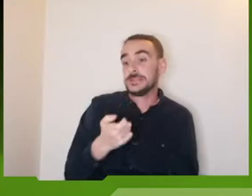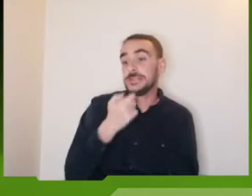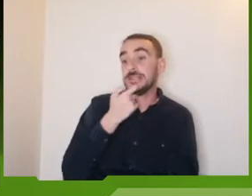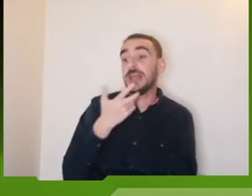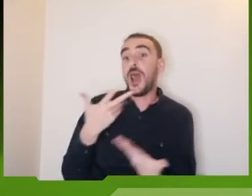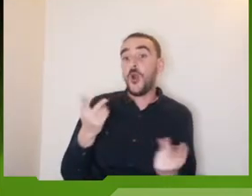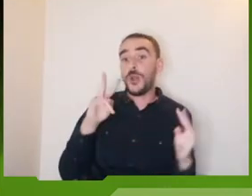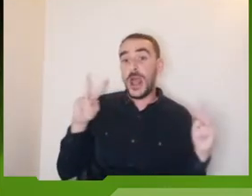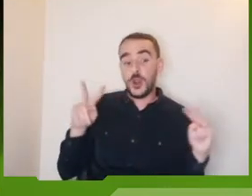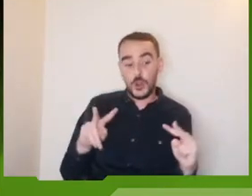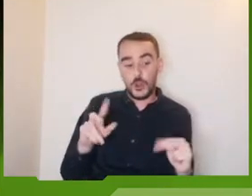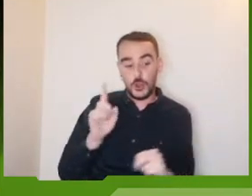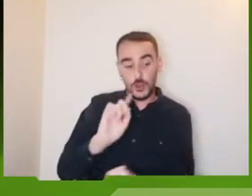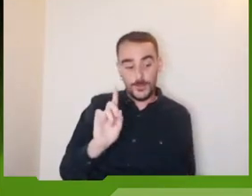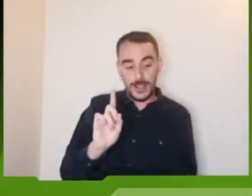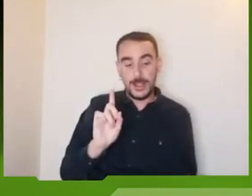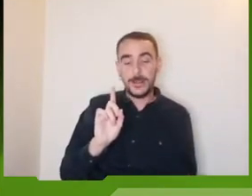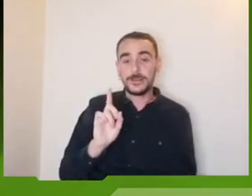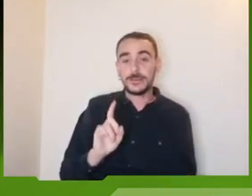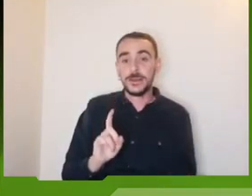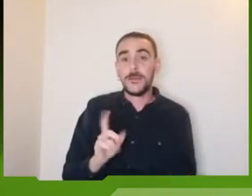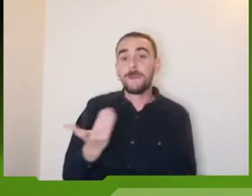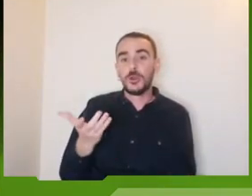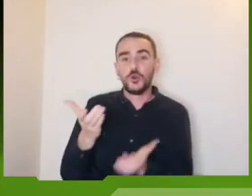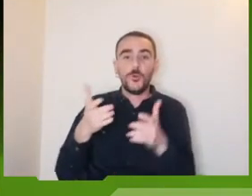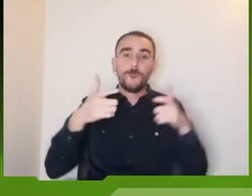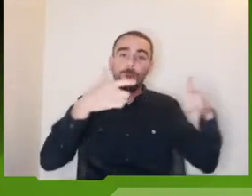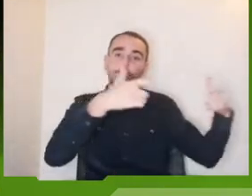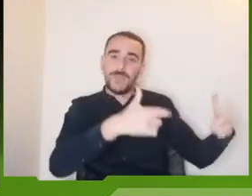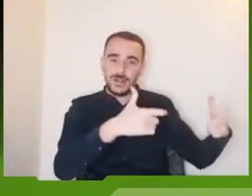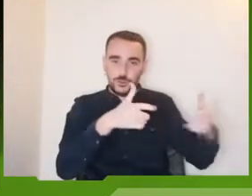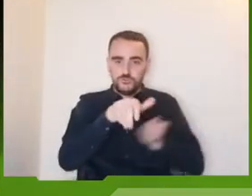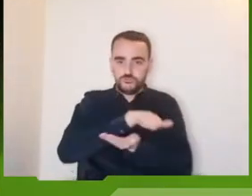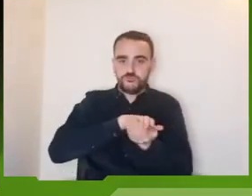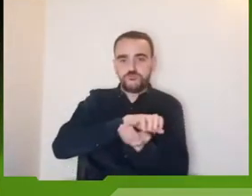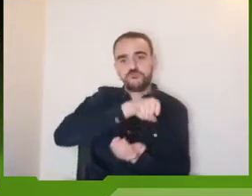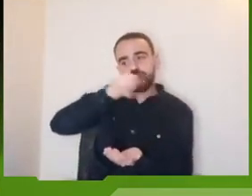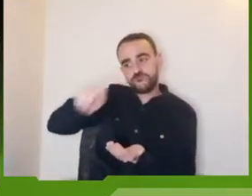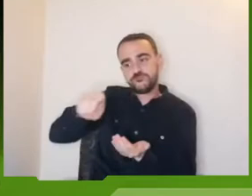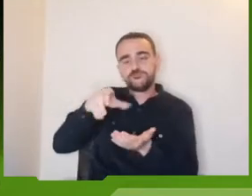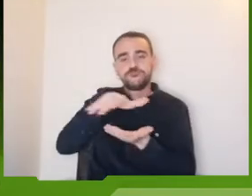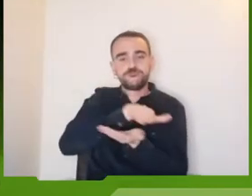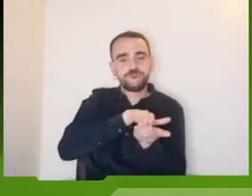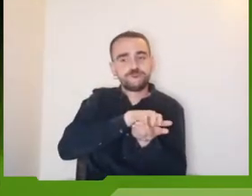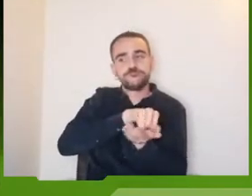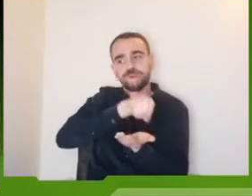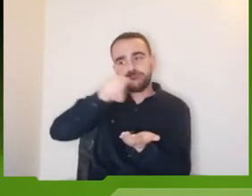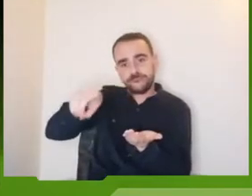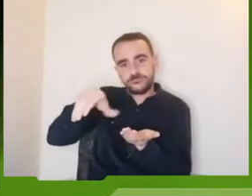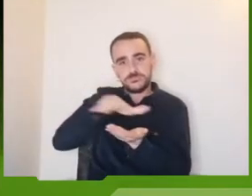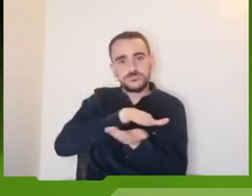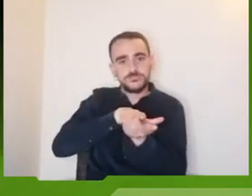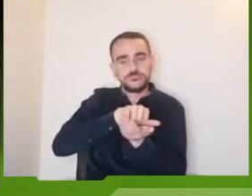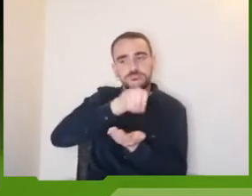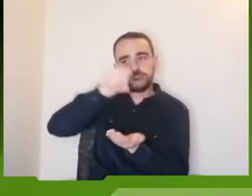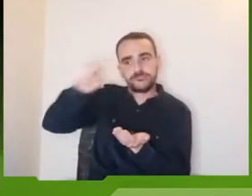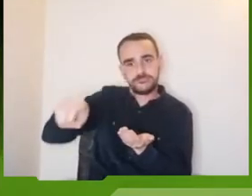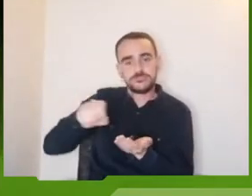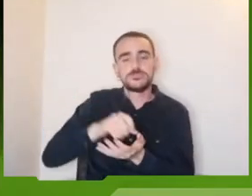las que voy acumulando en un plato, pero el proceso es lo que está bien centrado, que es lo que me